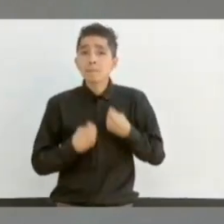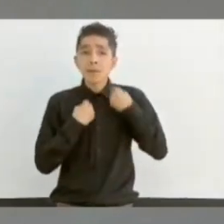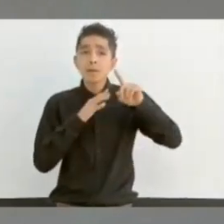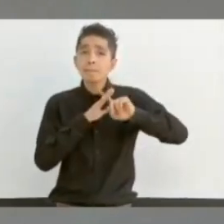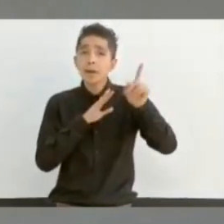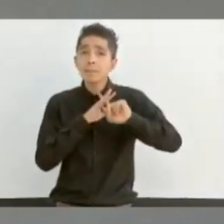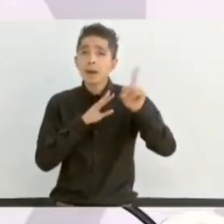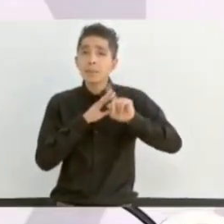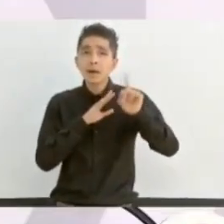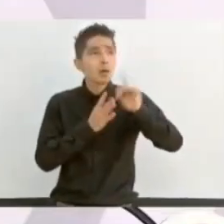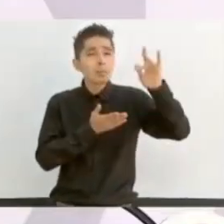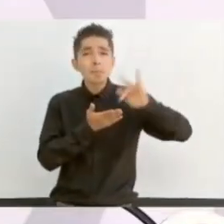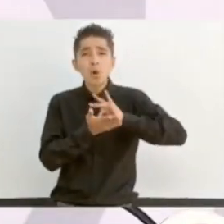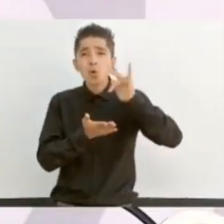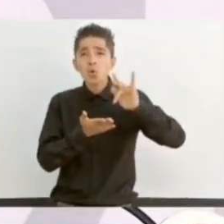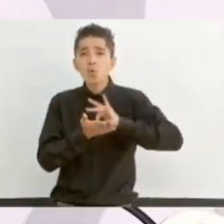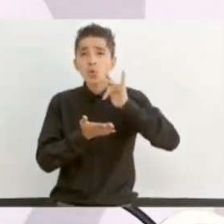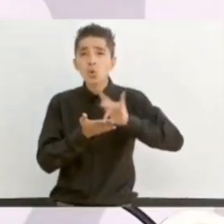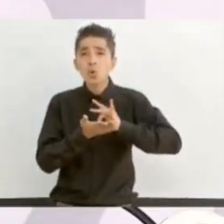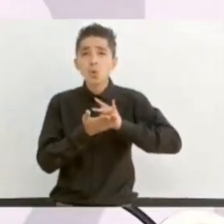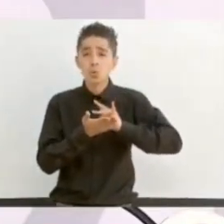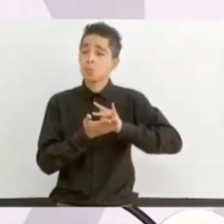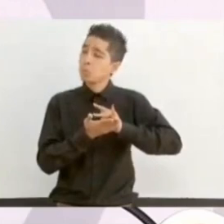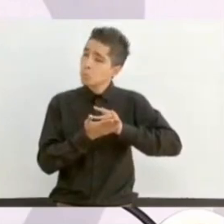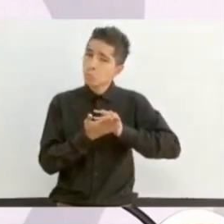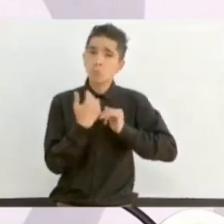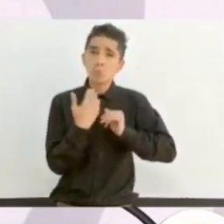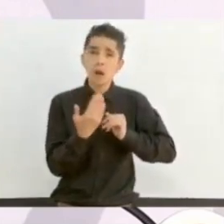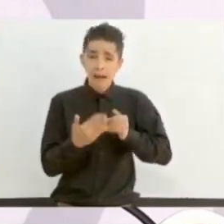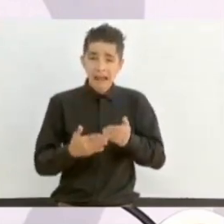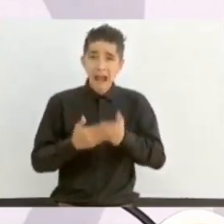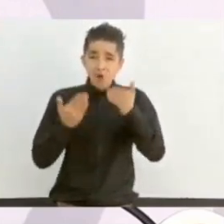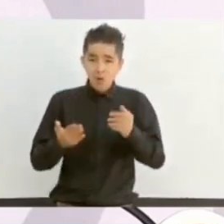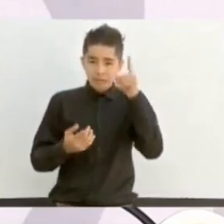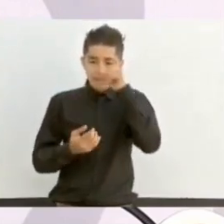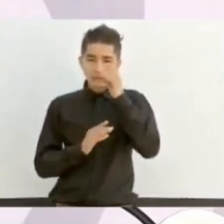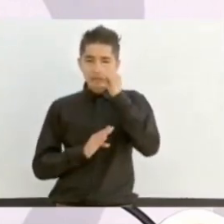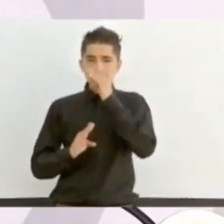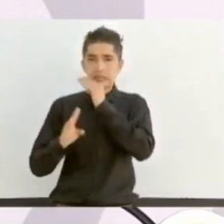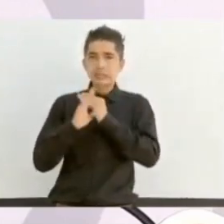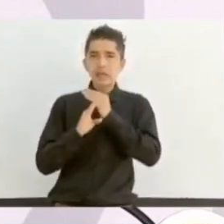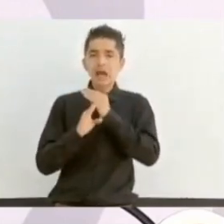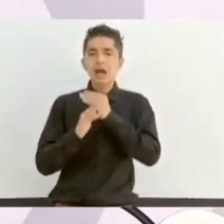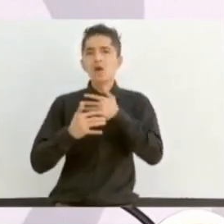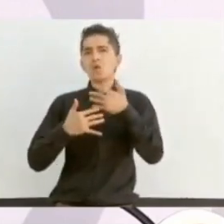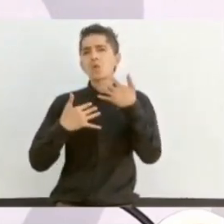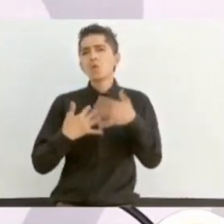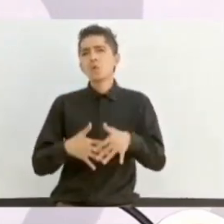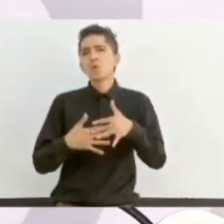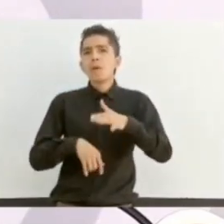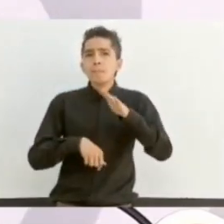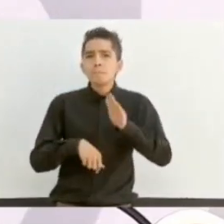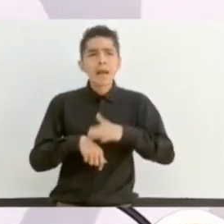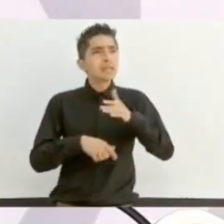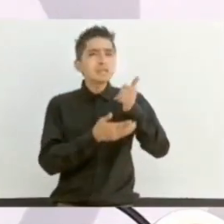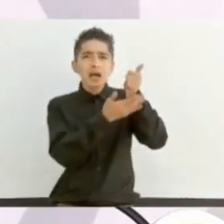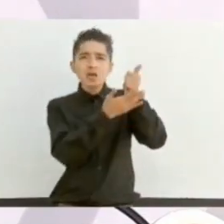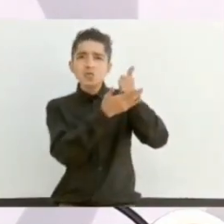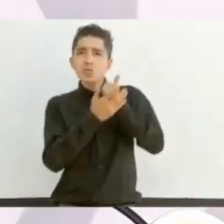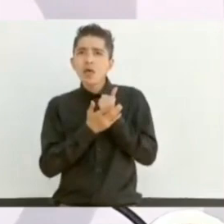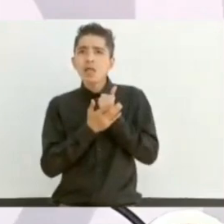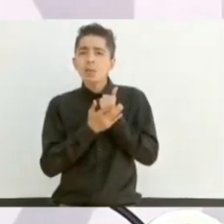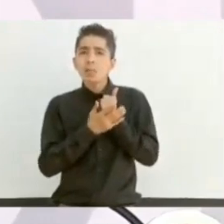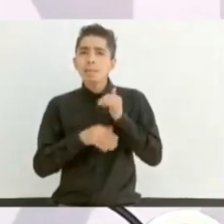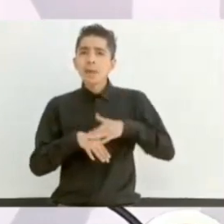migrantes. En estos momentos difíciles es cuando más nos han ayudado